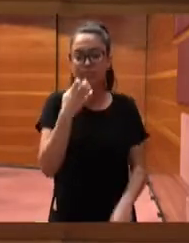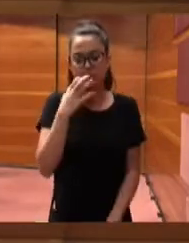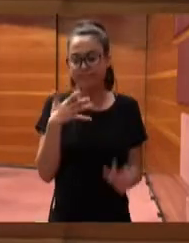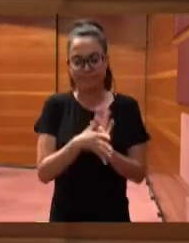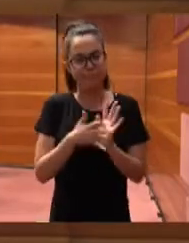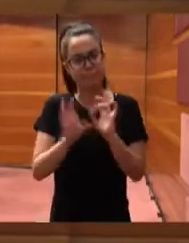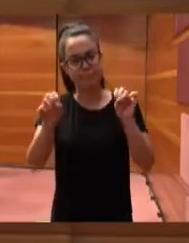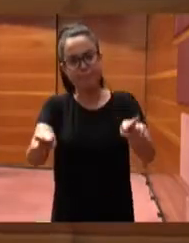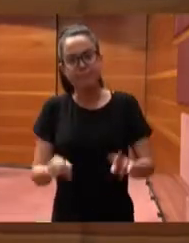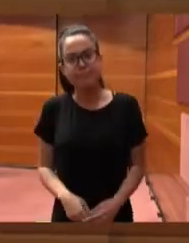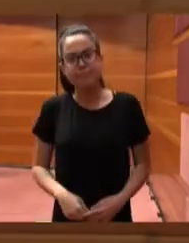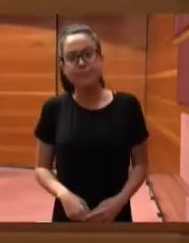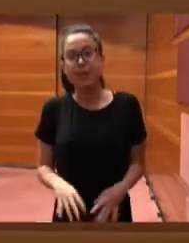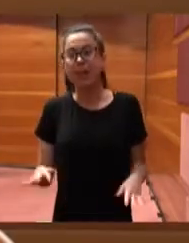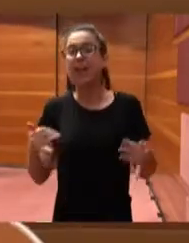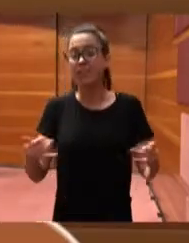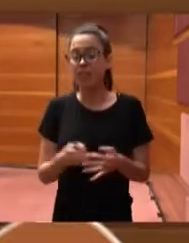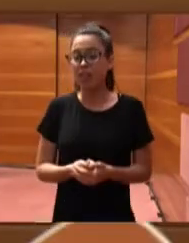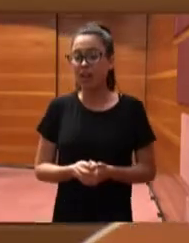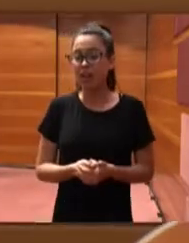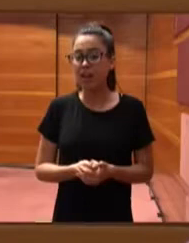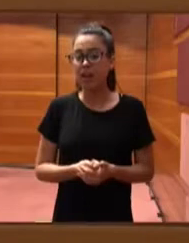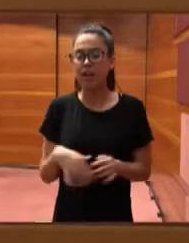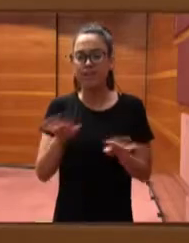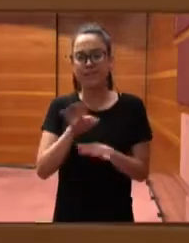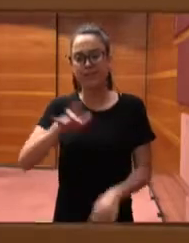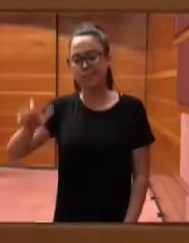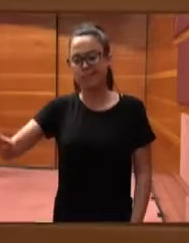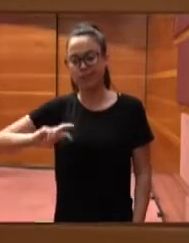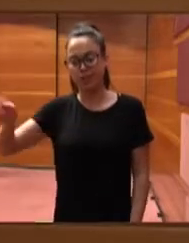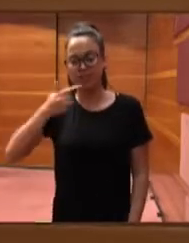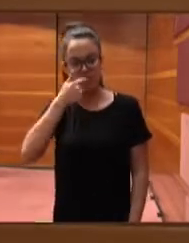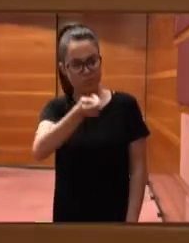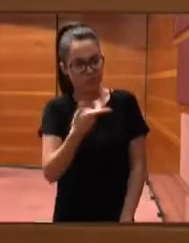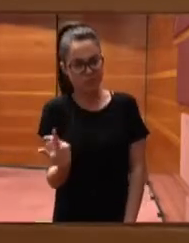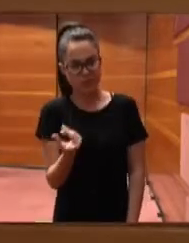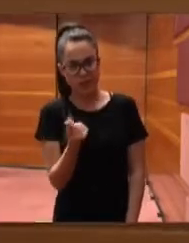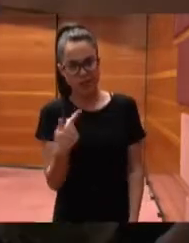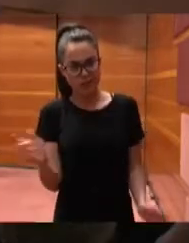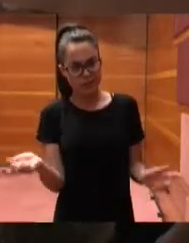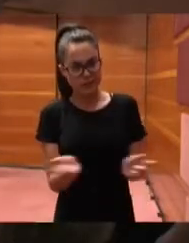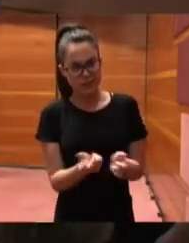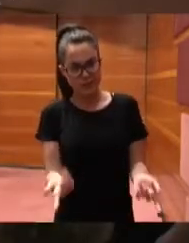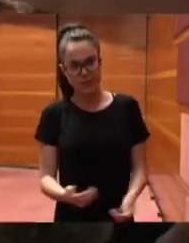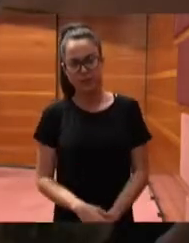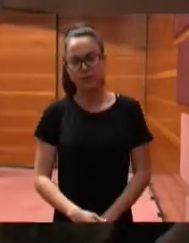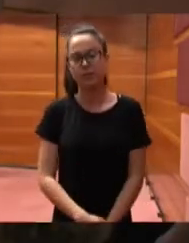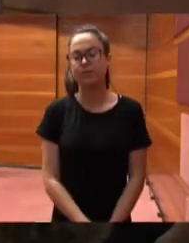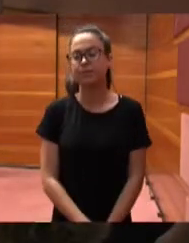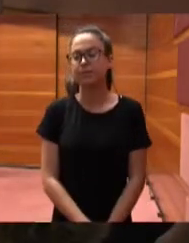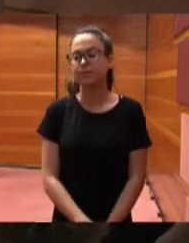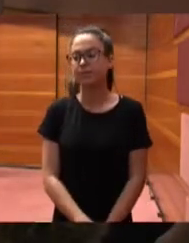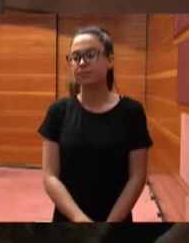nada, una tercera parte te va a sacar los colores encima sin que tú hayas podido comerlo ni beberlo, ¿no?